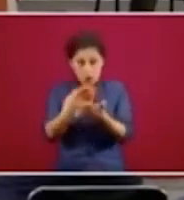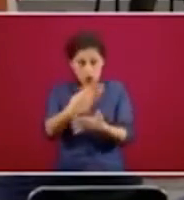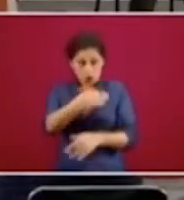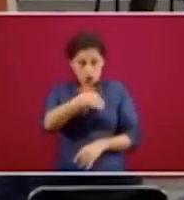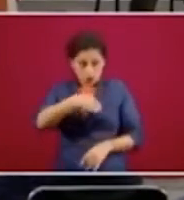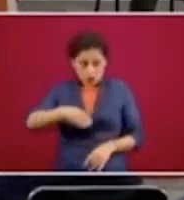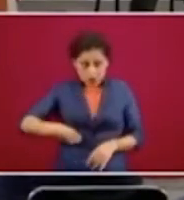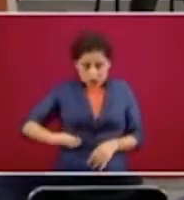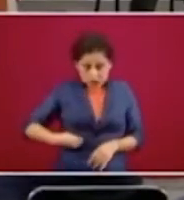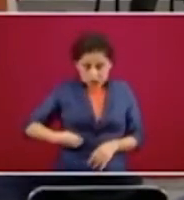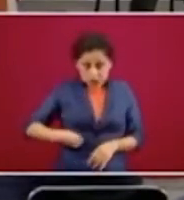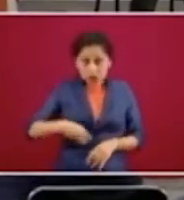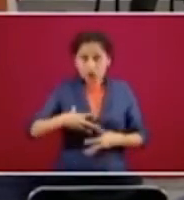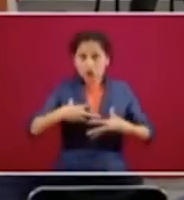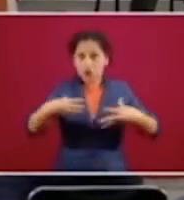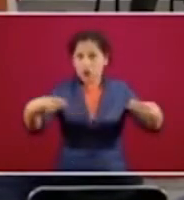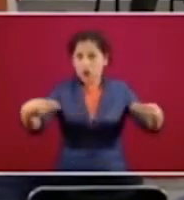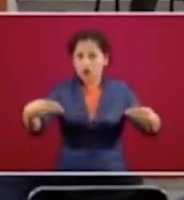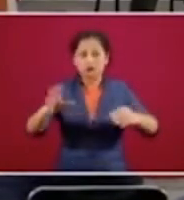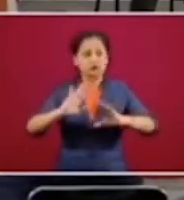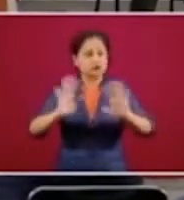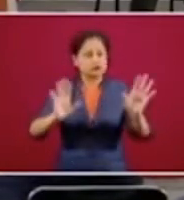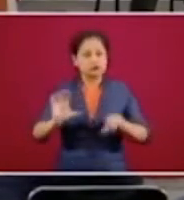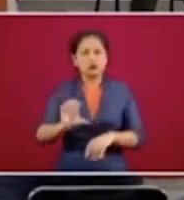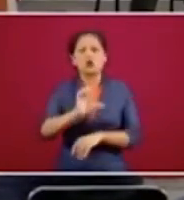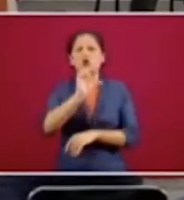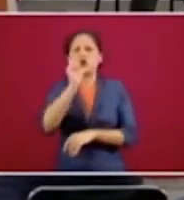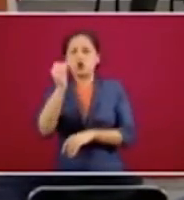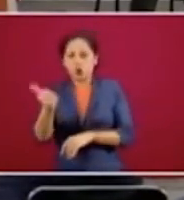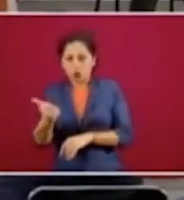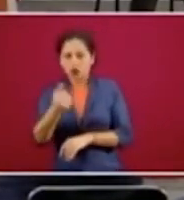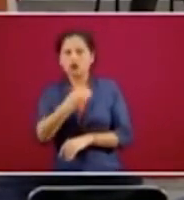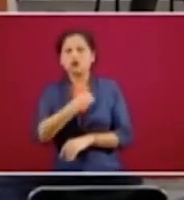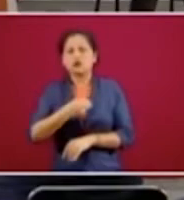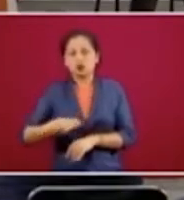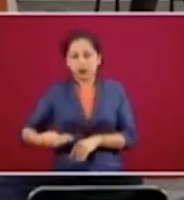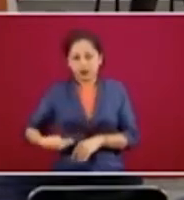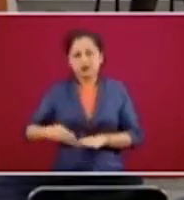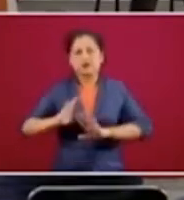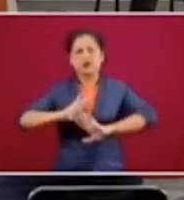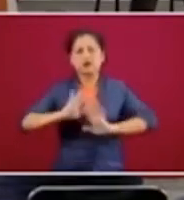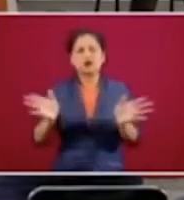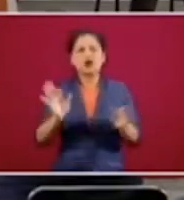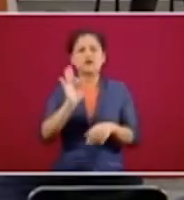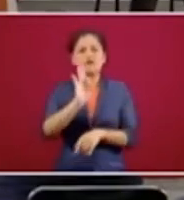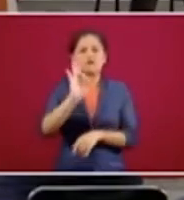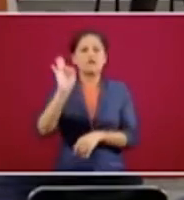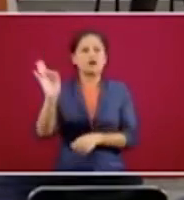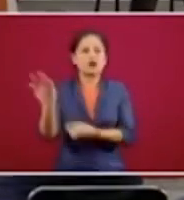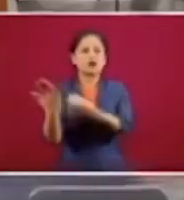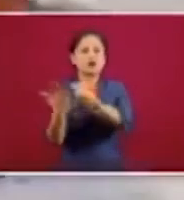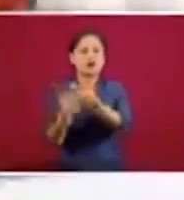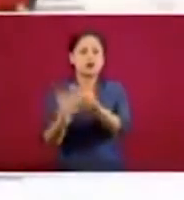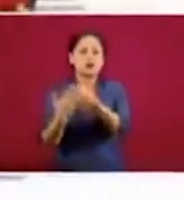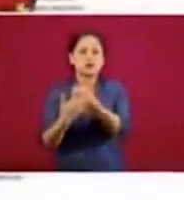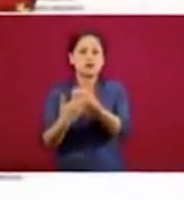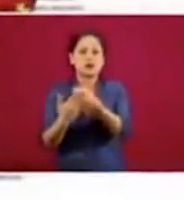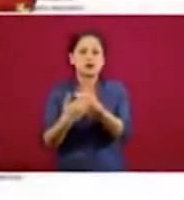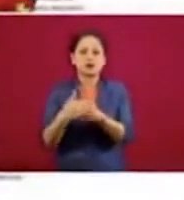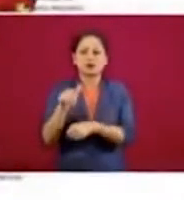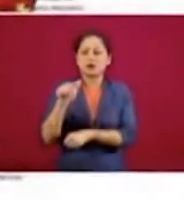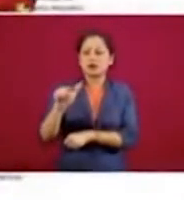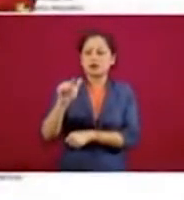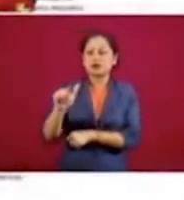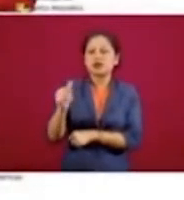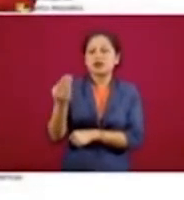del COVID-19, las que incluyen la extensión de la jornada de sana distancia hasta el 30 de mayo. Además, se zonificarán las zonas de alta transmisión.